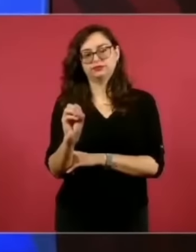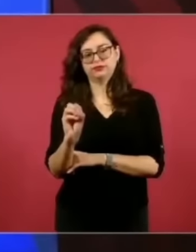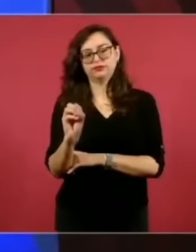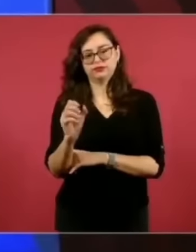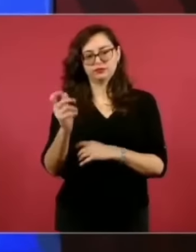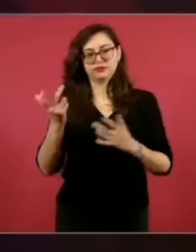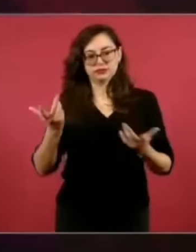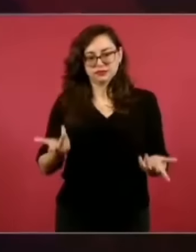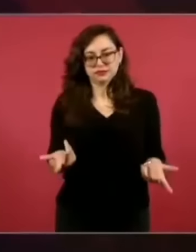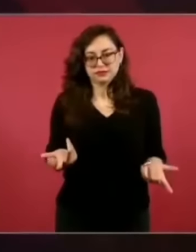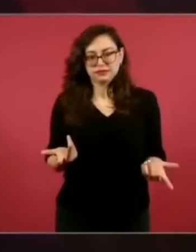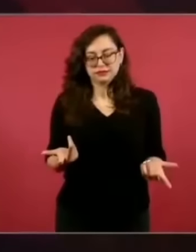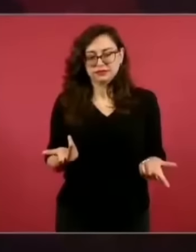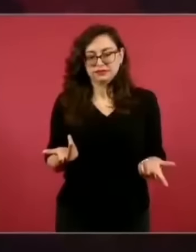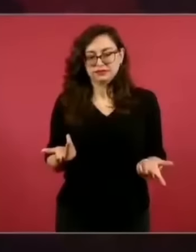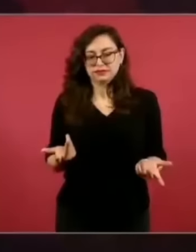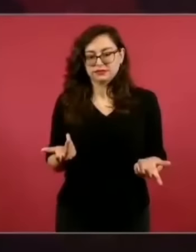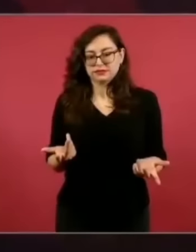Entonces,